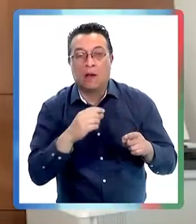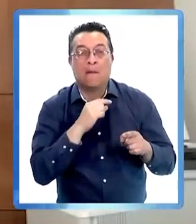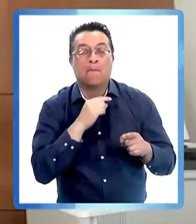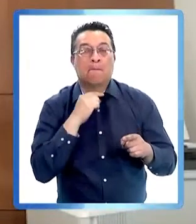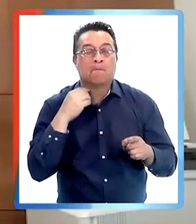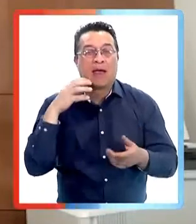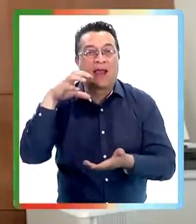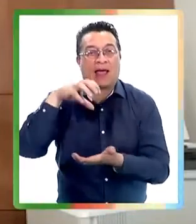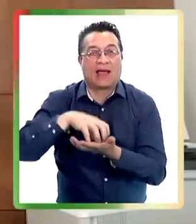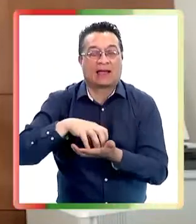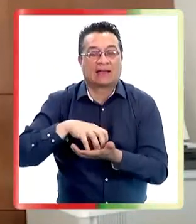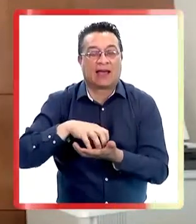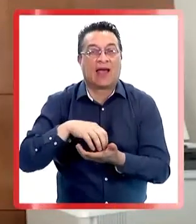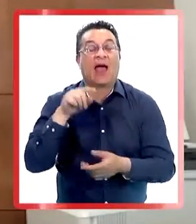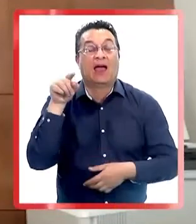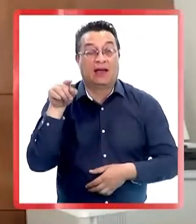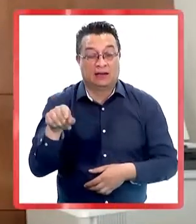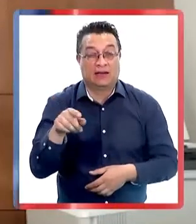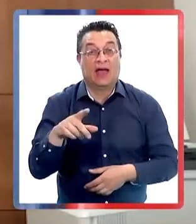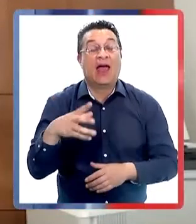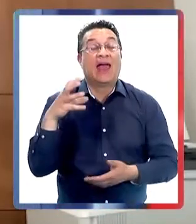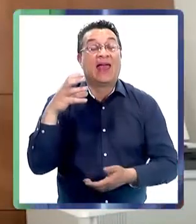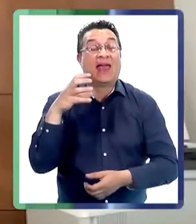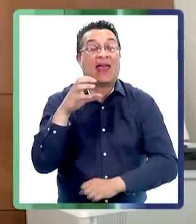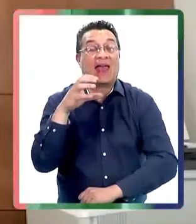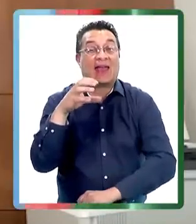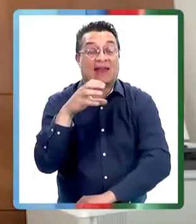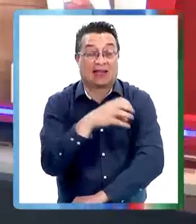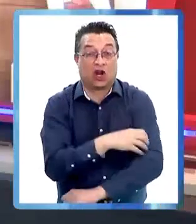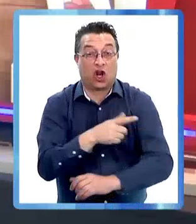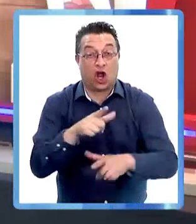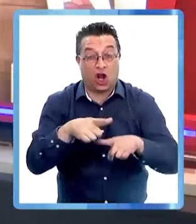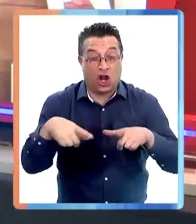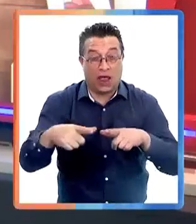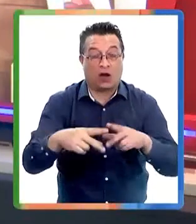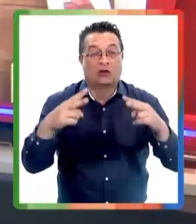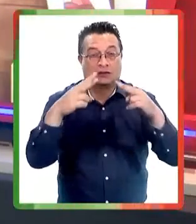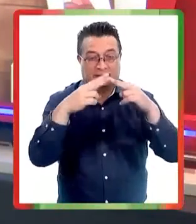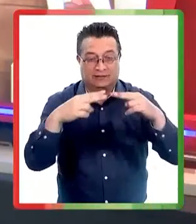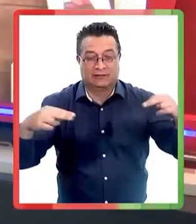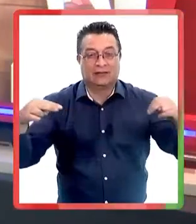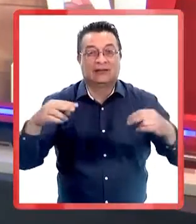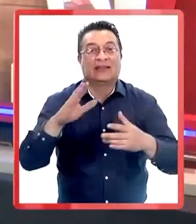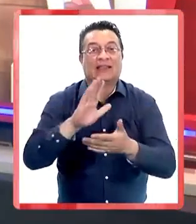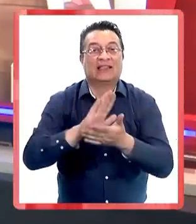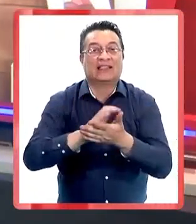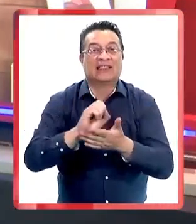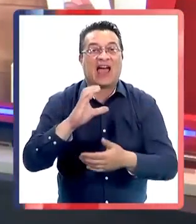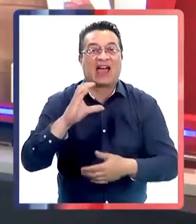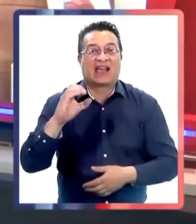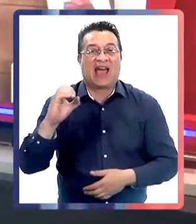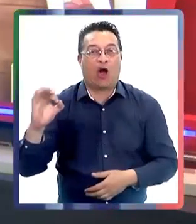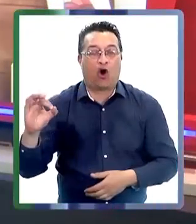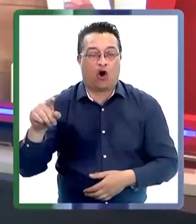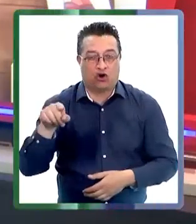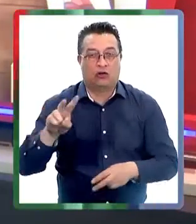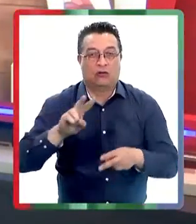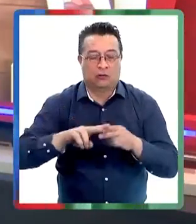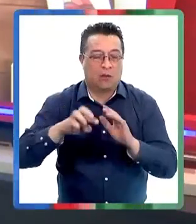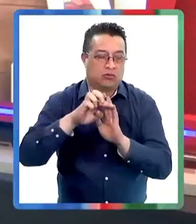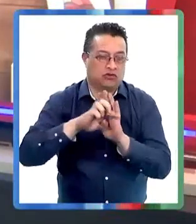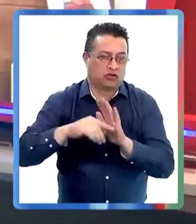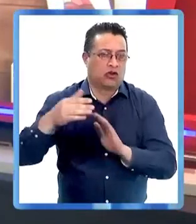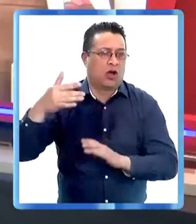Casas. En la región de los lagos, la construcción del puente sobre el canal Chacao, que es un